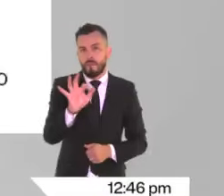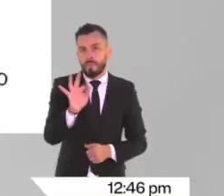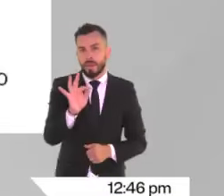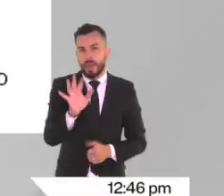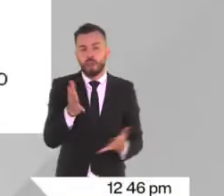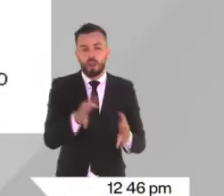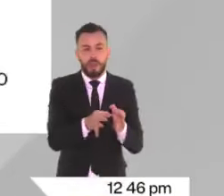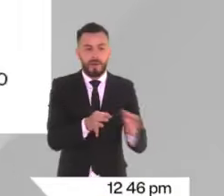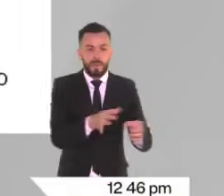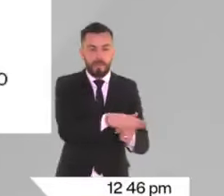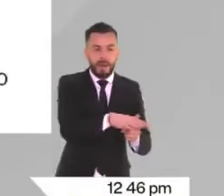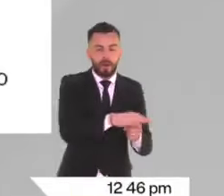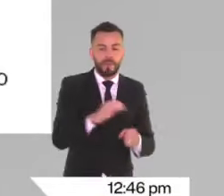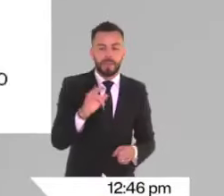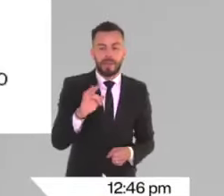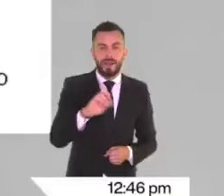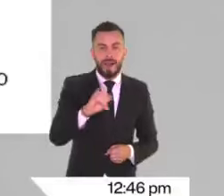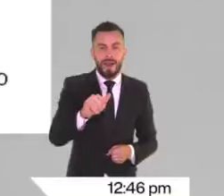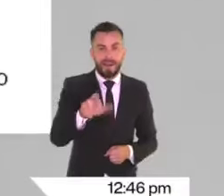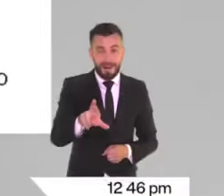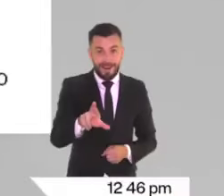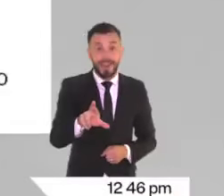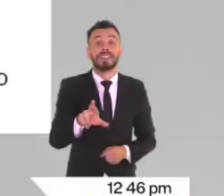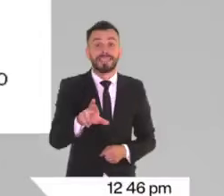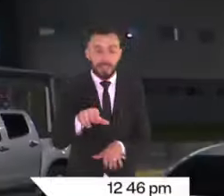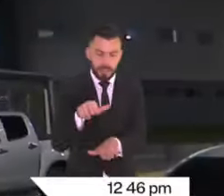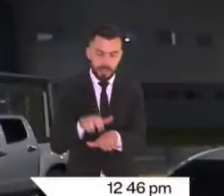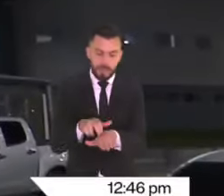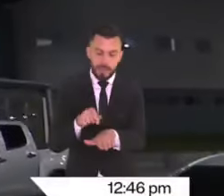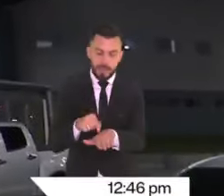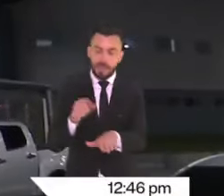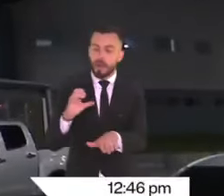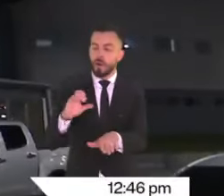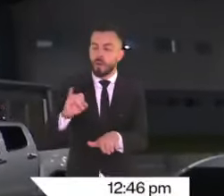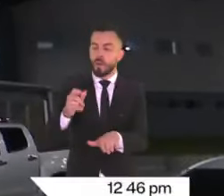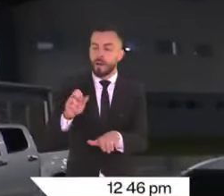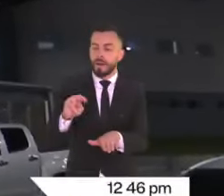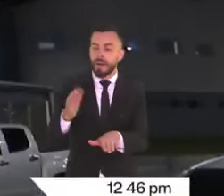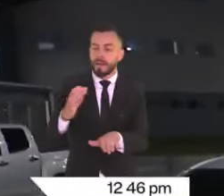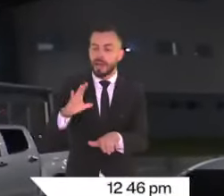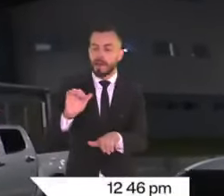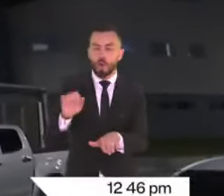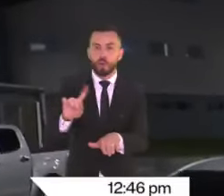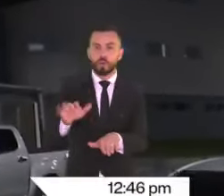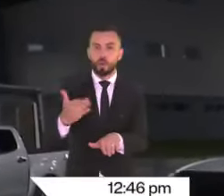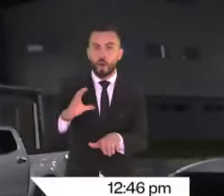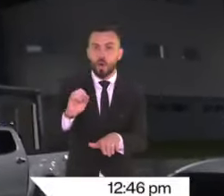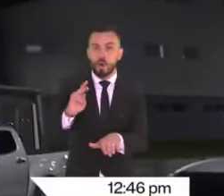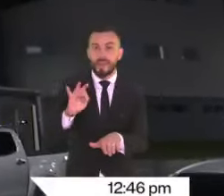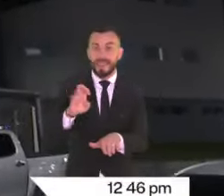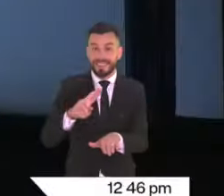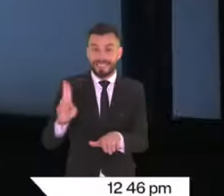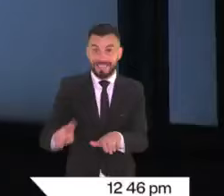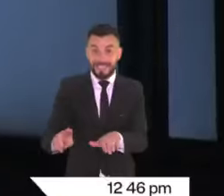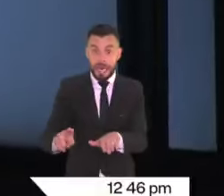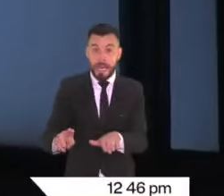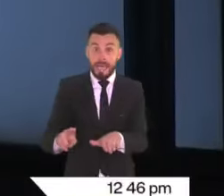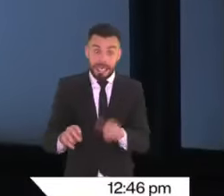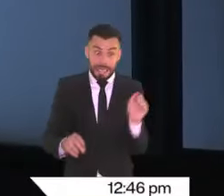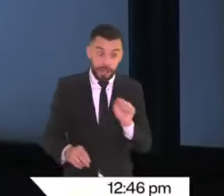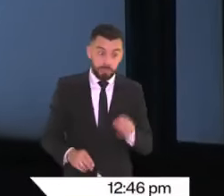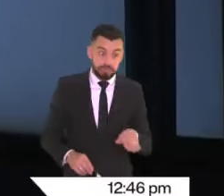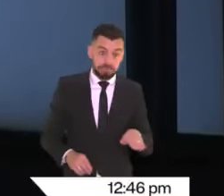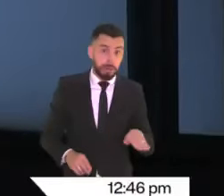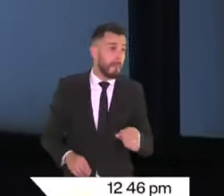Bogotá, el vehículo del magistrado Juan Carlos Cortés González. Según el reporte de las autoridades, los delincuentes lograron huir del sector